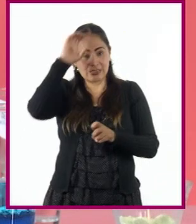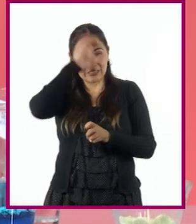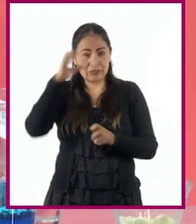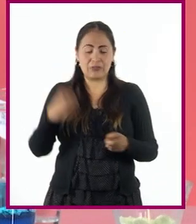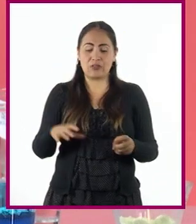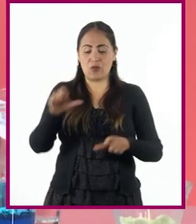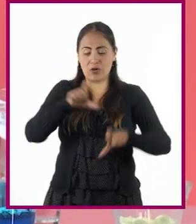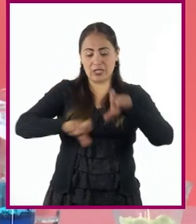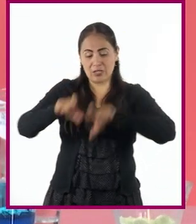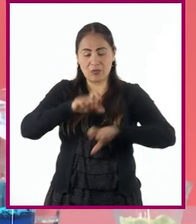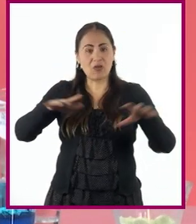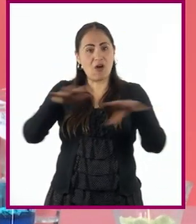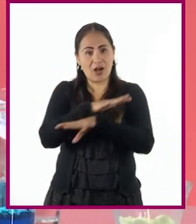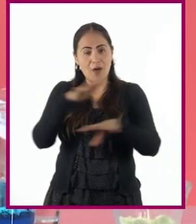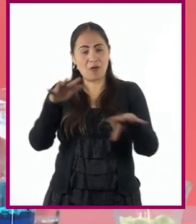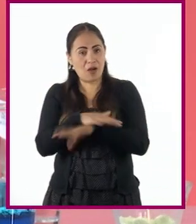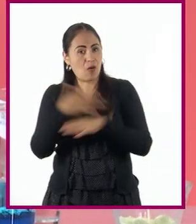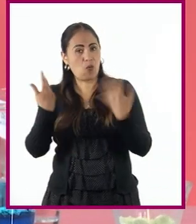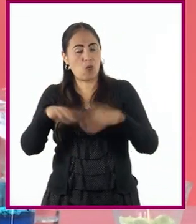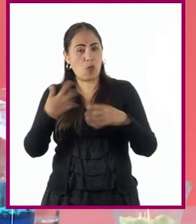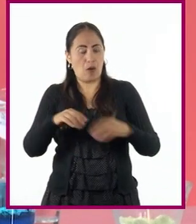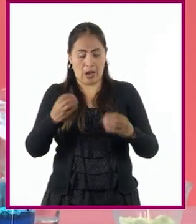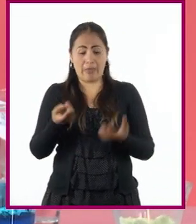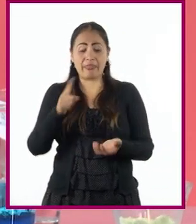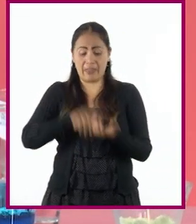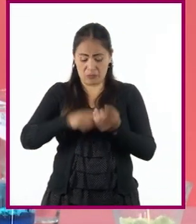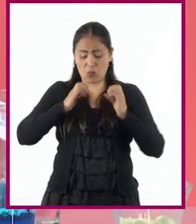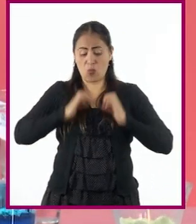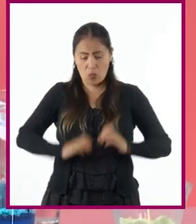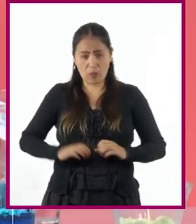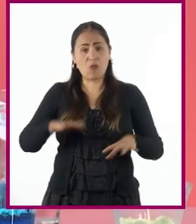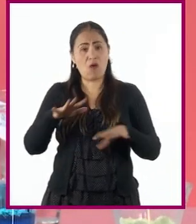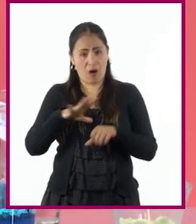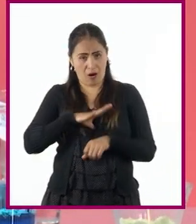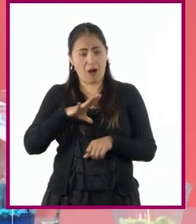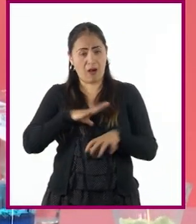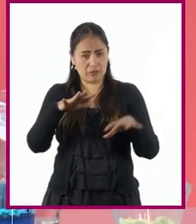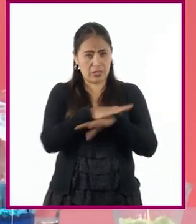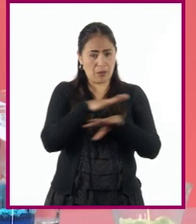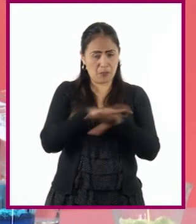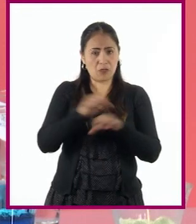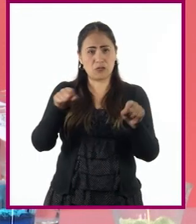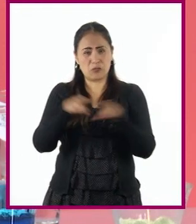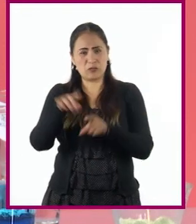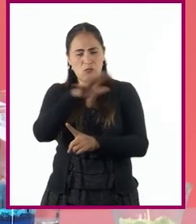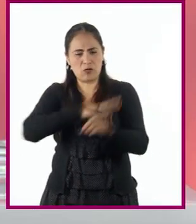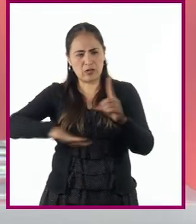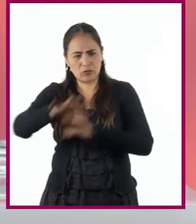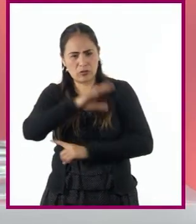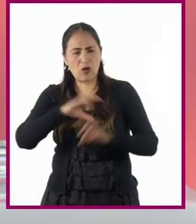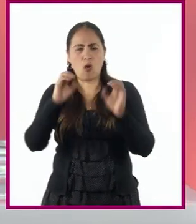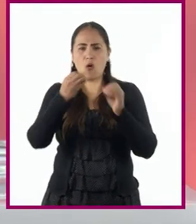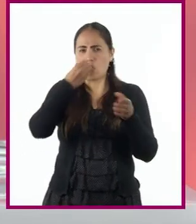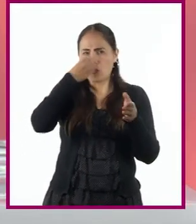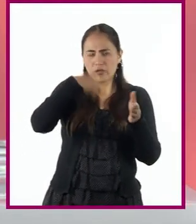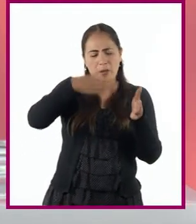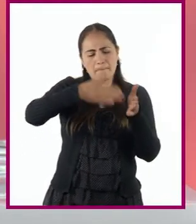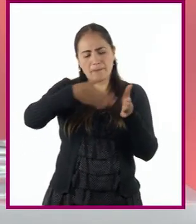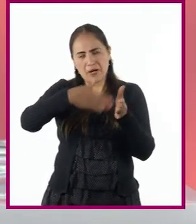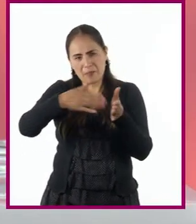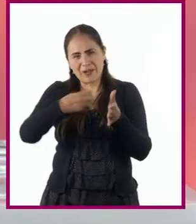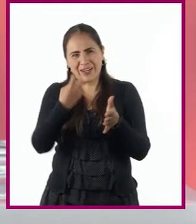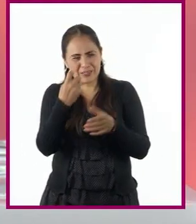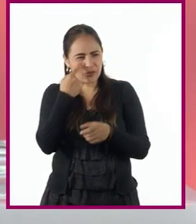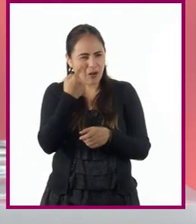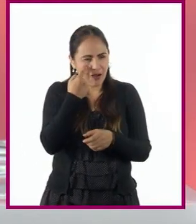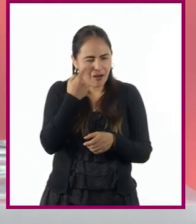químicos ocurren de manera cotidiana en nuestro cuerpo, en la naturaleza y en la preparación de nuestros alimentos. Para aprender y conocer